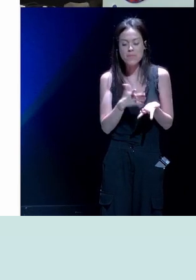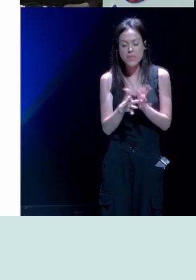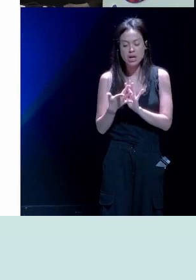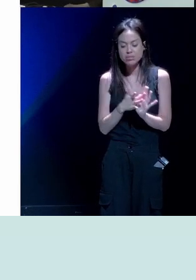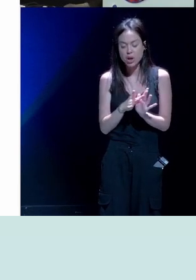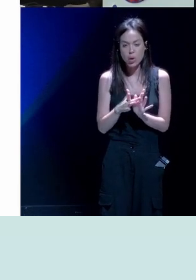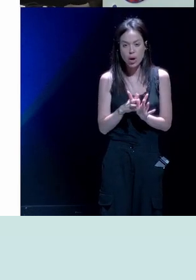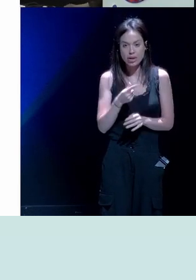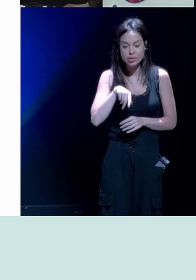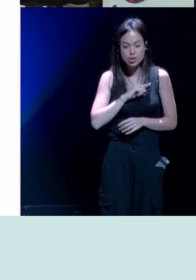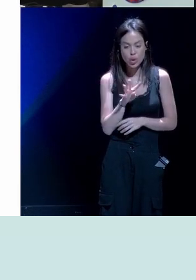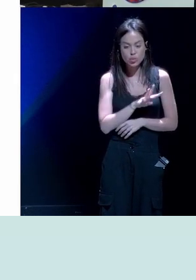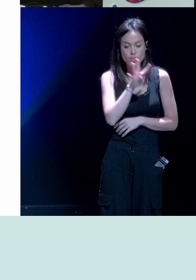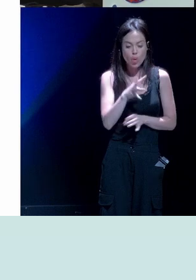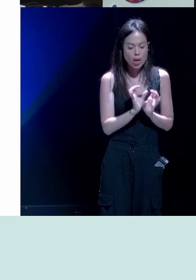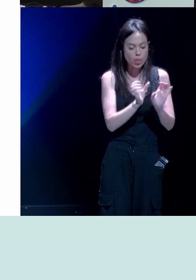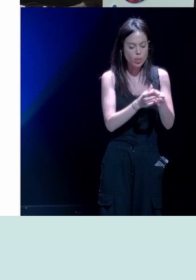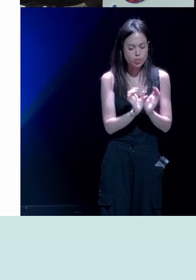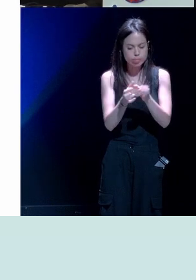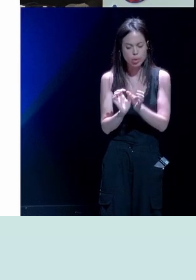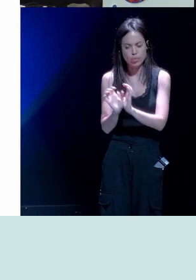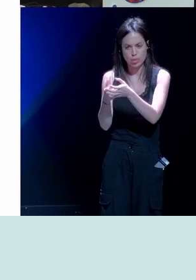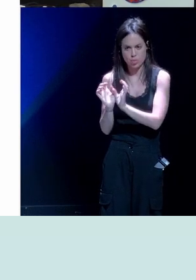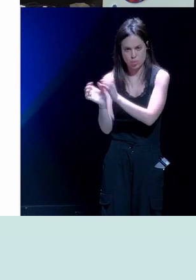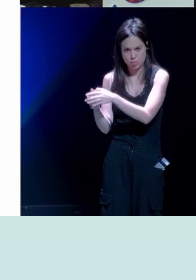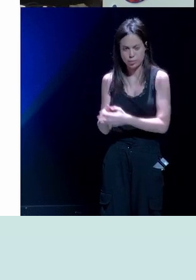cuatro tipos de vínculo.